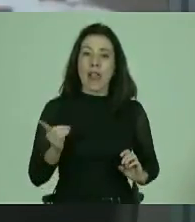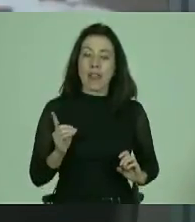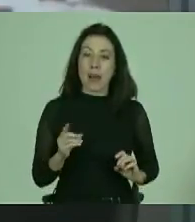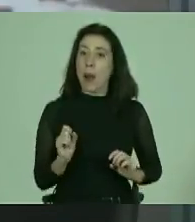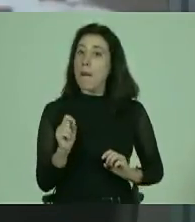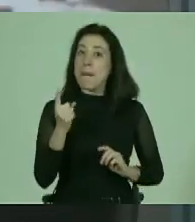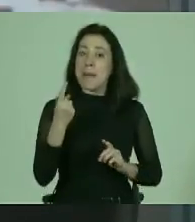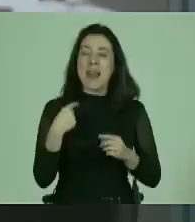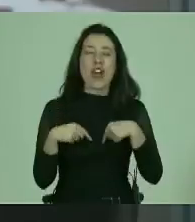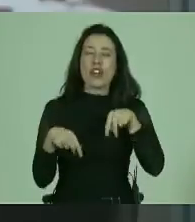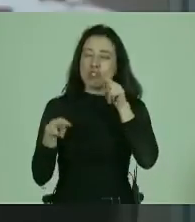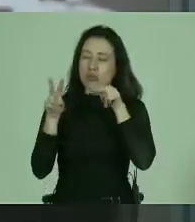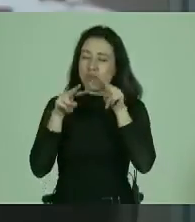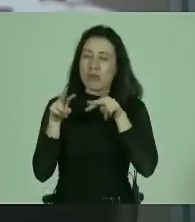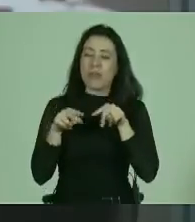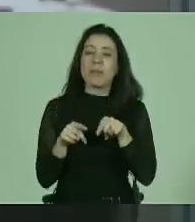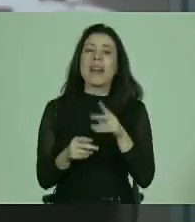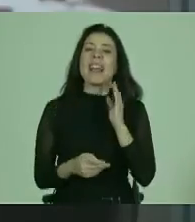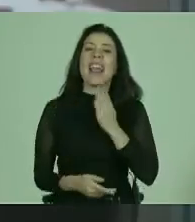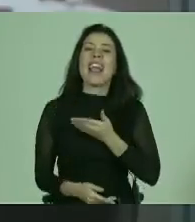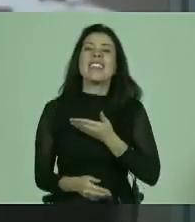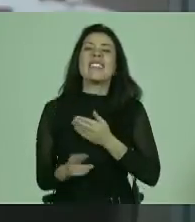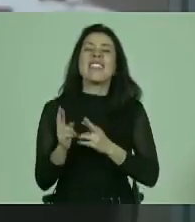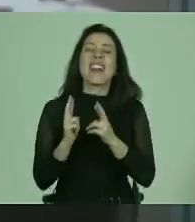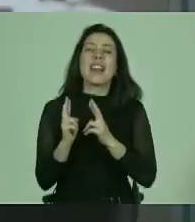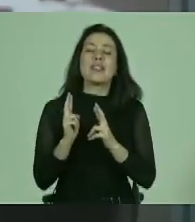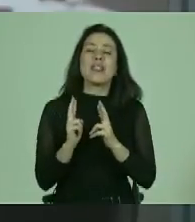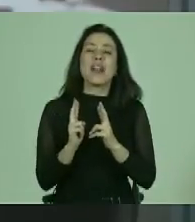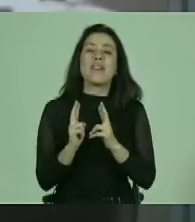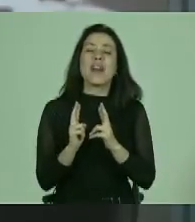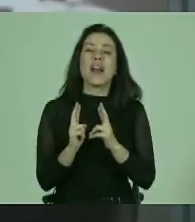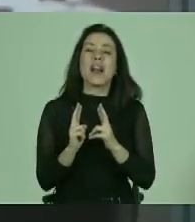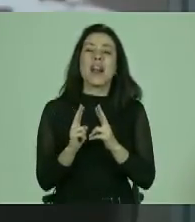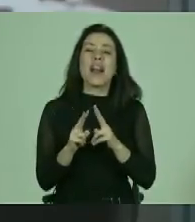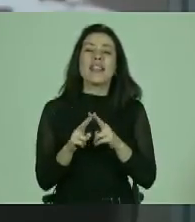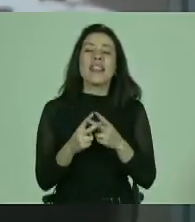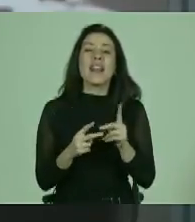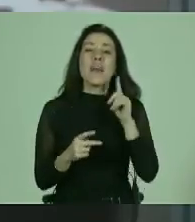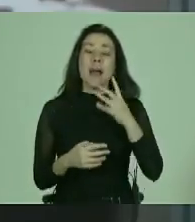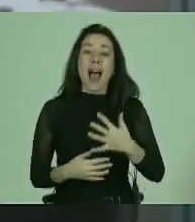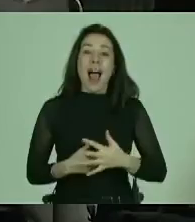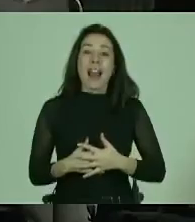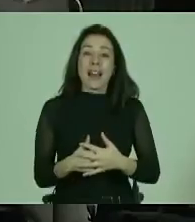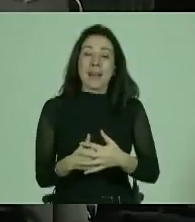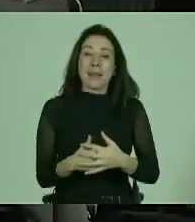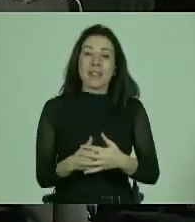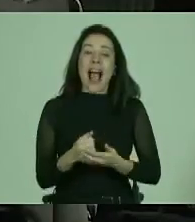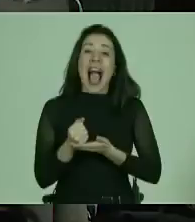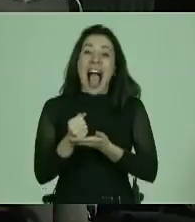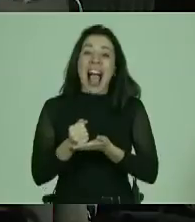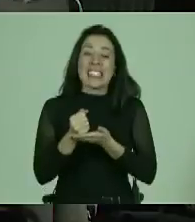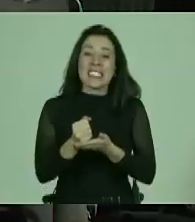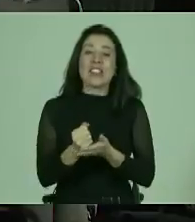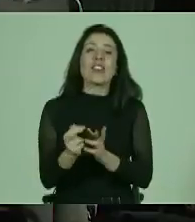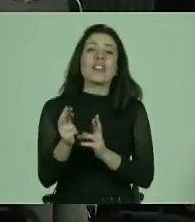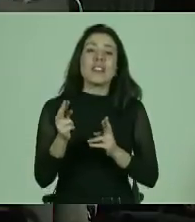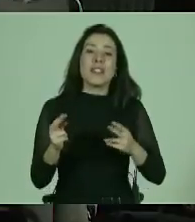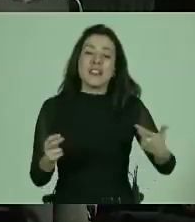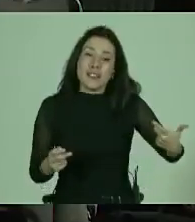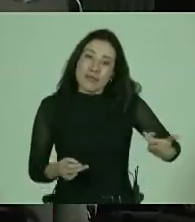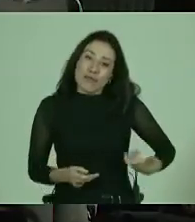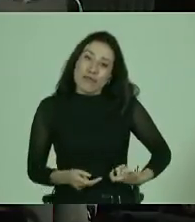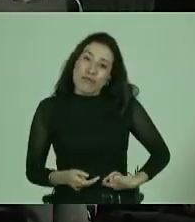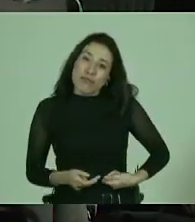lo primero que tratábamos eran los que tenían que ver con las técnicas de reproducción asistida ligados por ejemplo